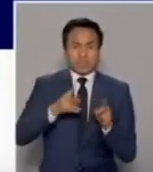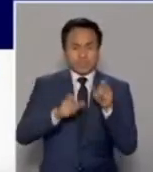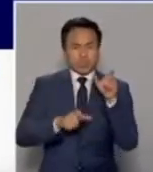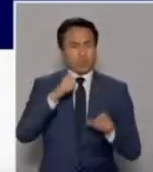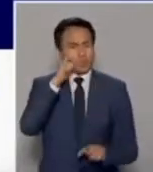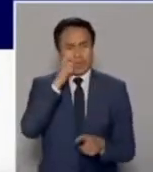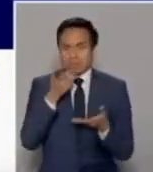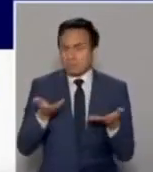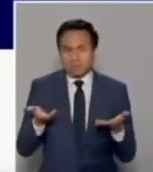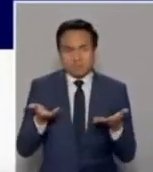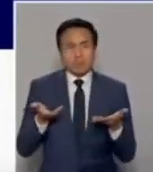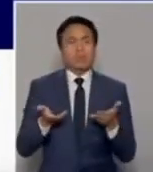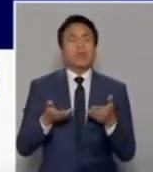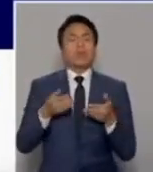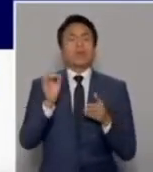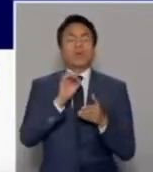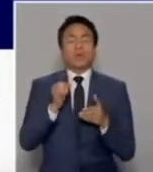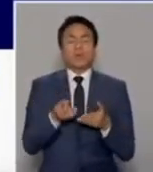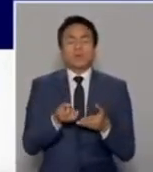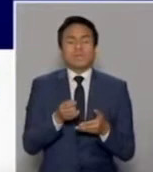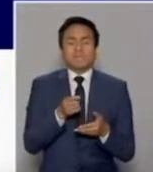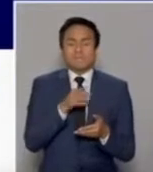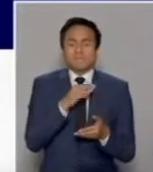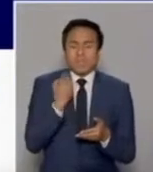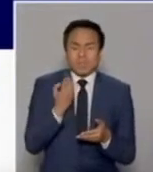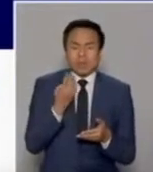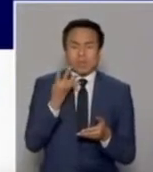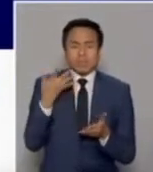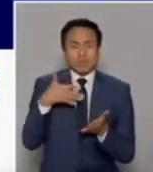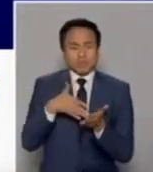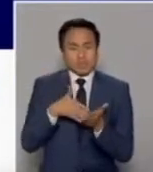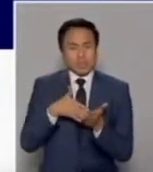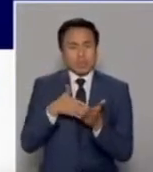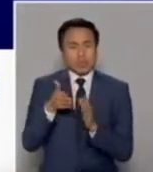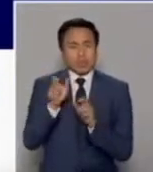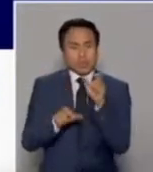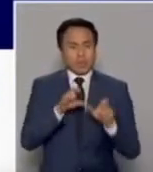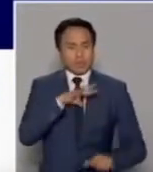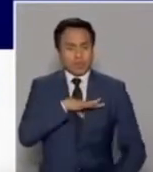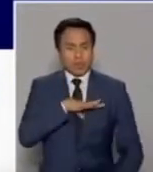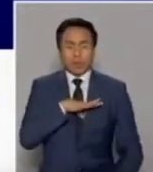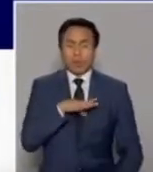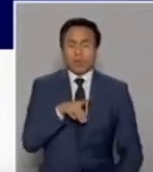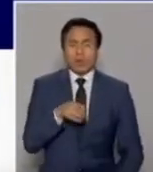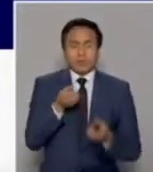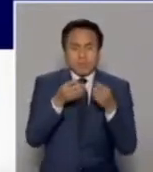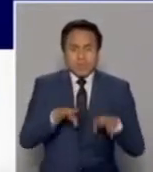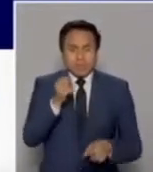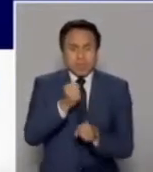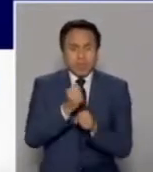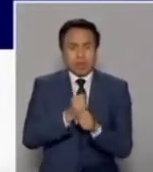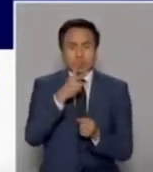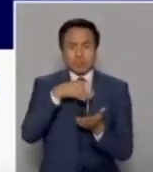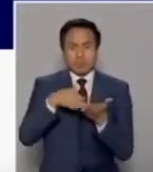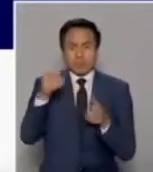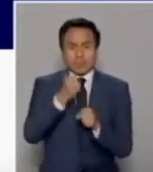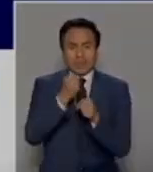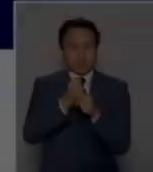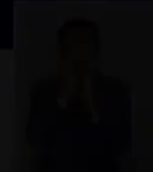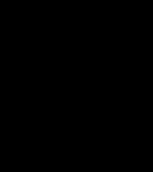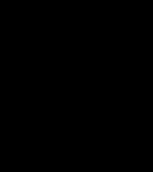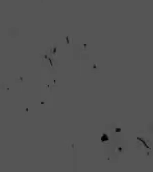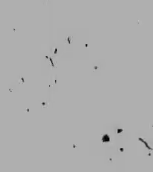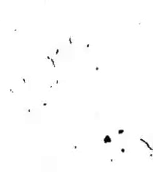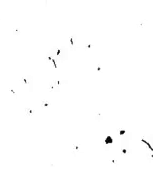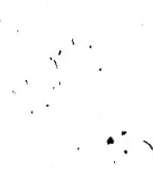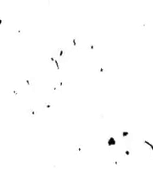los derechos humanos a tener que perder la vida de 45 mil compatriotas oa la pérdida de empleo 2 millones de trabajadores